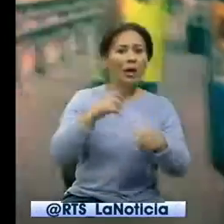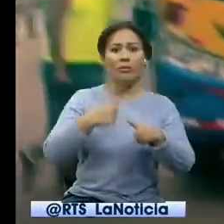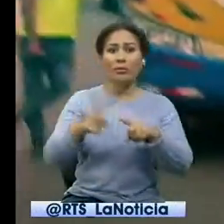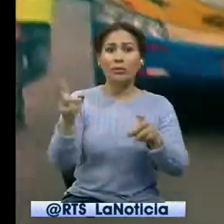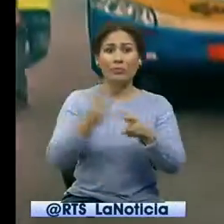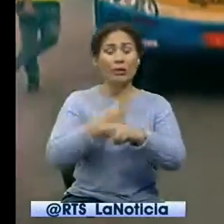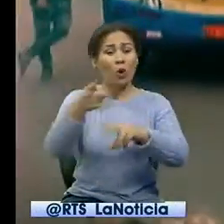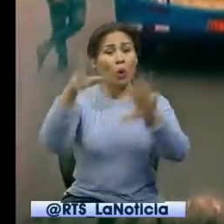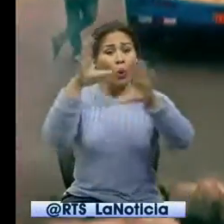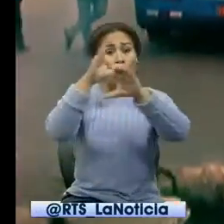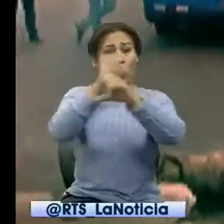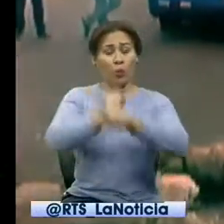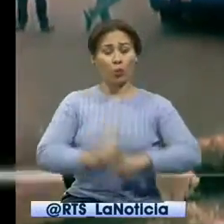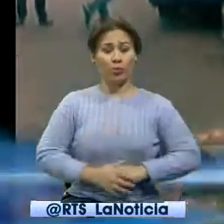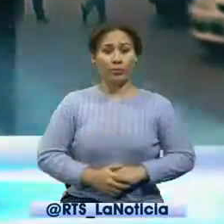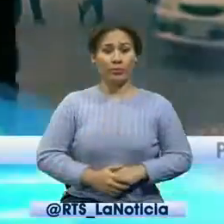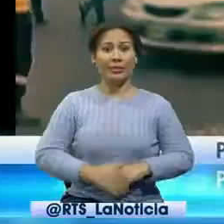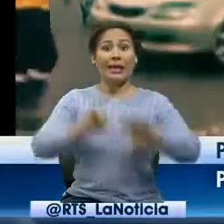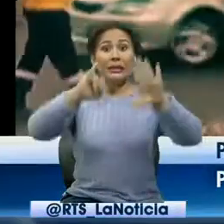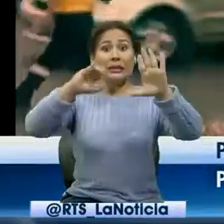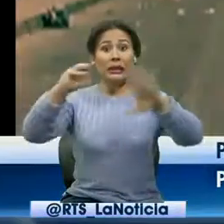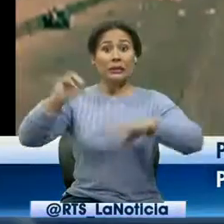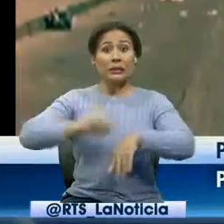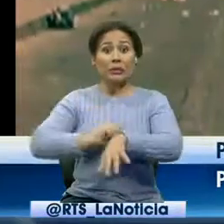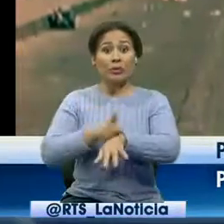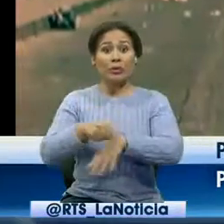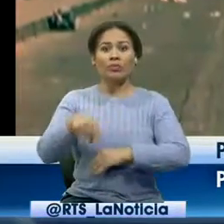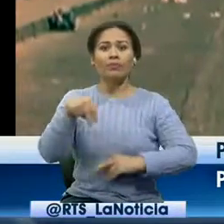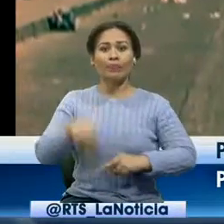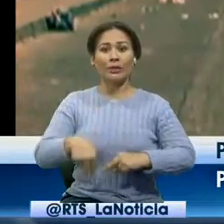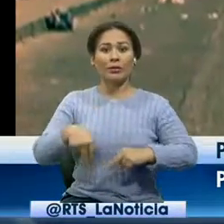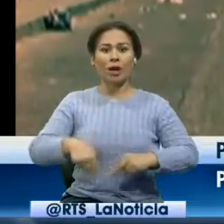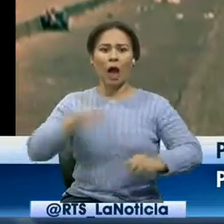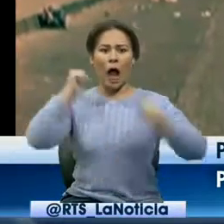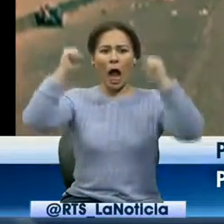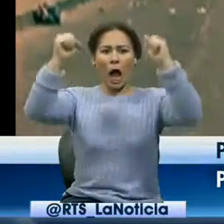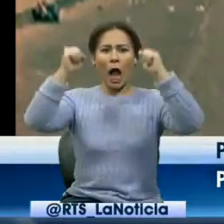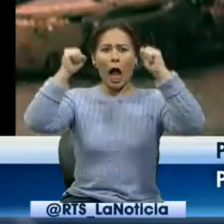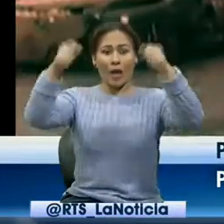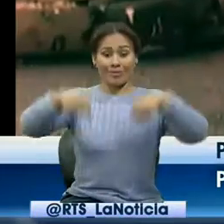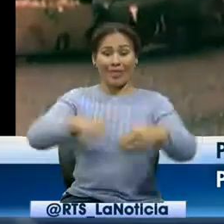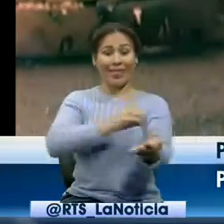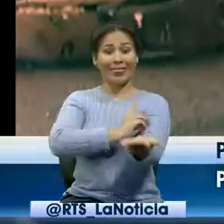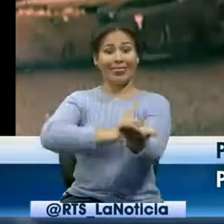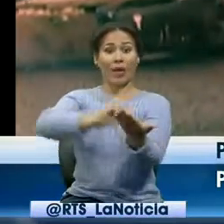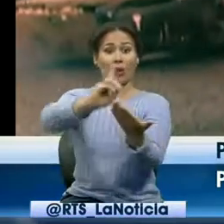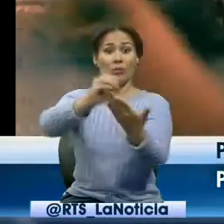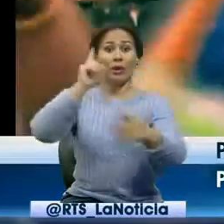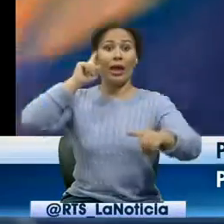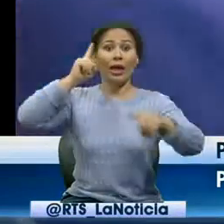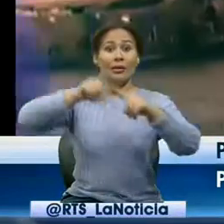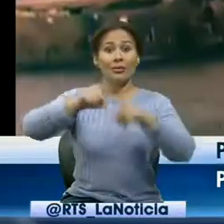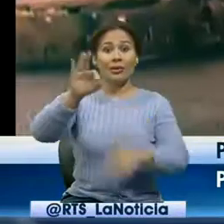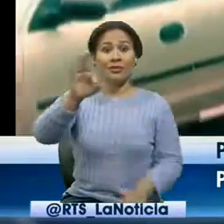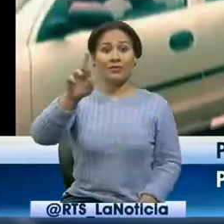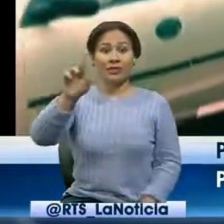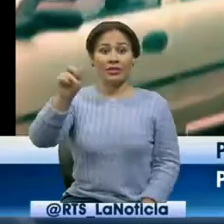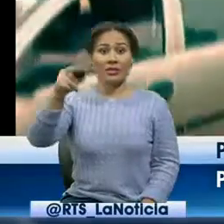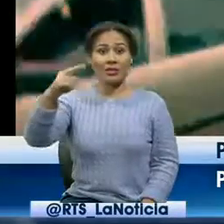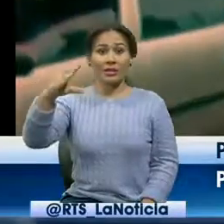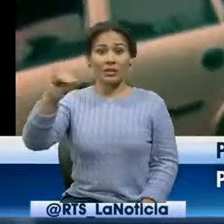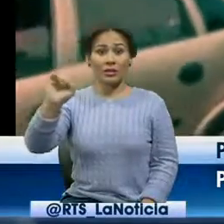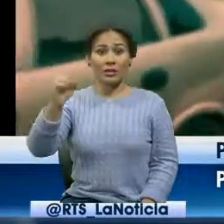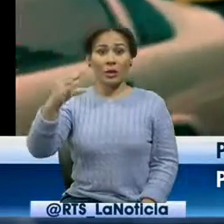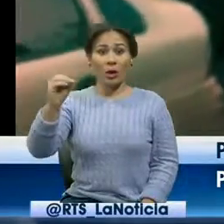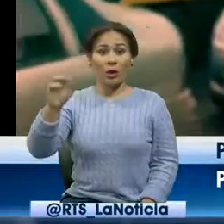Cerca de 60 minutos se vio paralizado el tránsito en el tramo que lleva desde la vía a Daule hasta la avenida Francisco de Orellana. Una